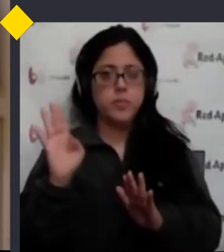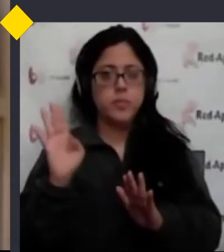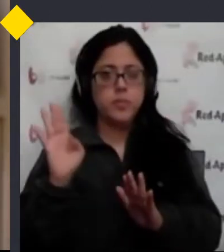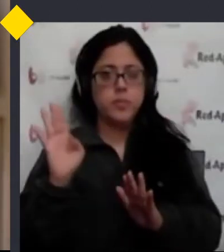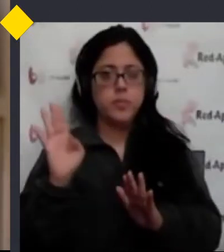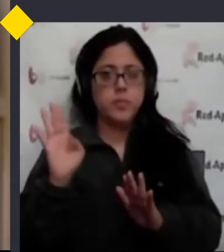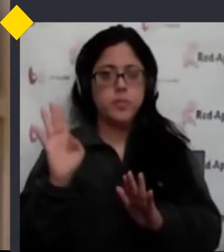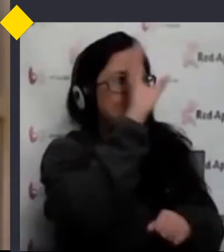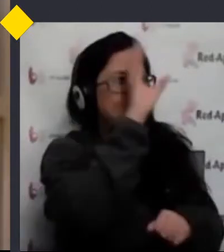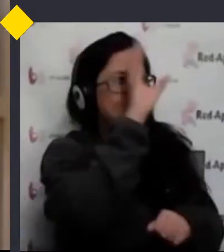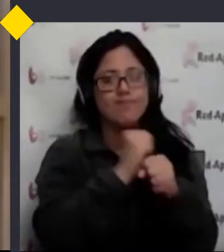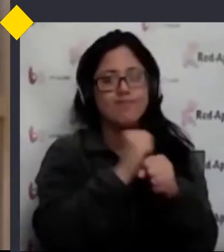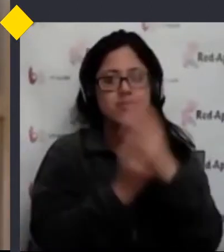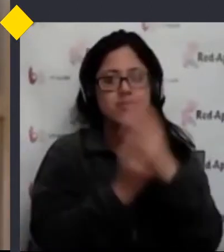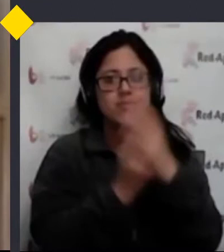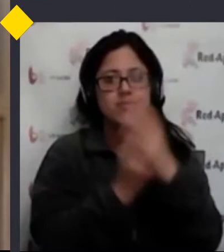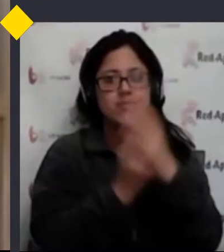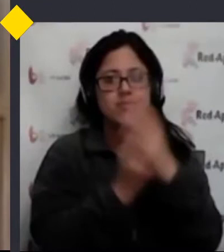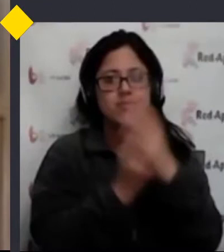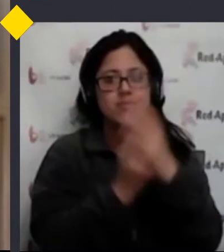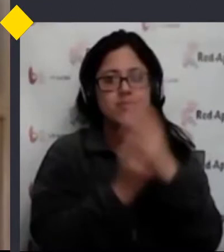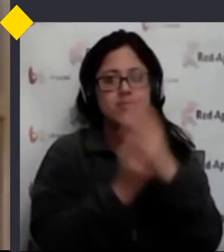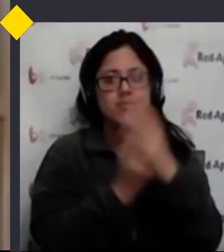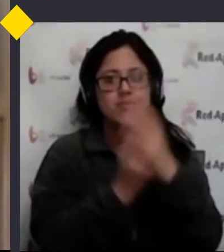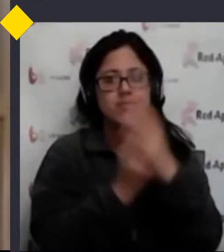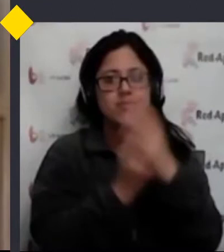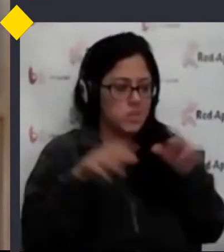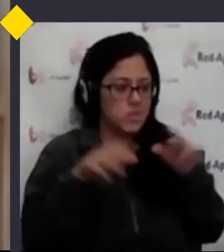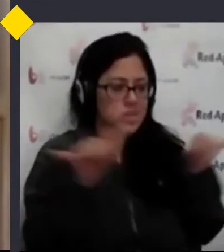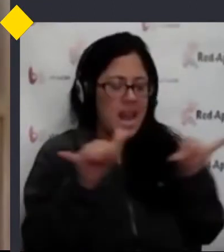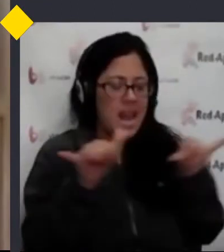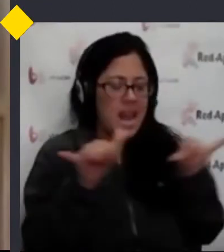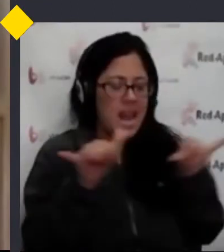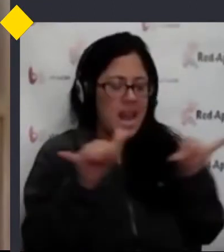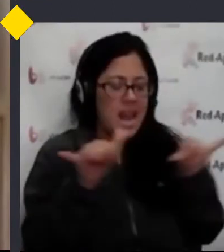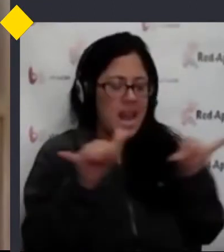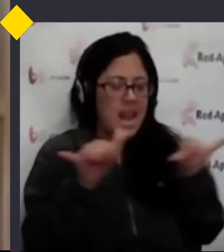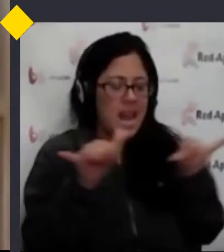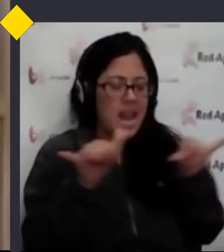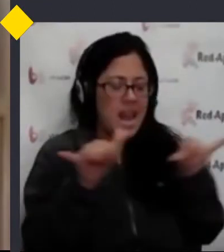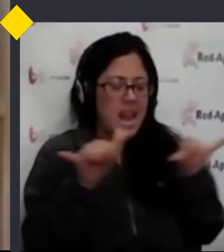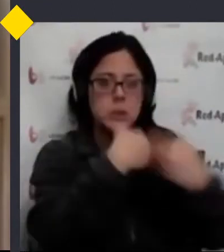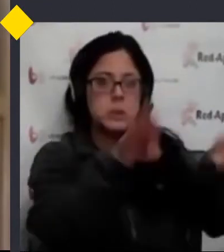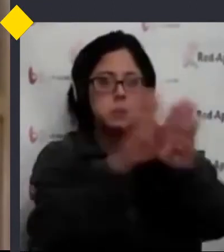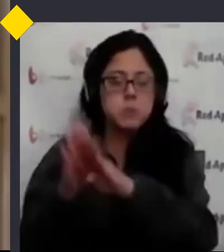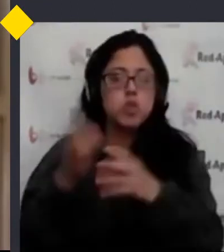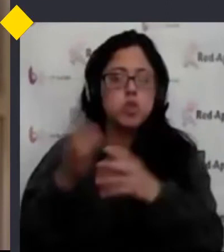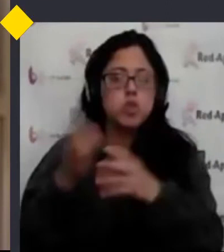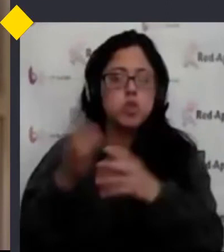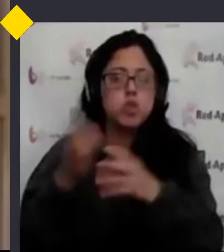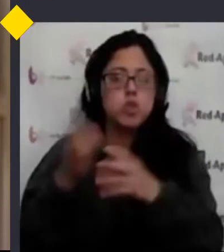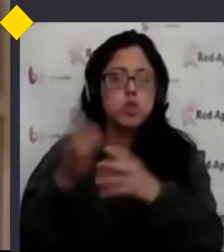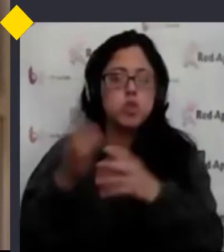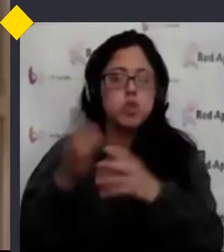tampoco por tener las salas cunas, los jardines infantiles y los colegios cerrados. Tenemos que apenas el 10% de las mujeres que han tenido, de este más de